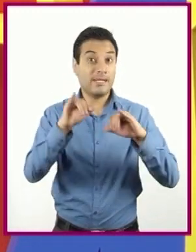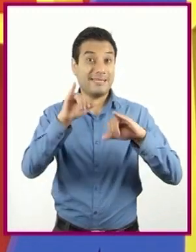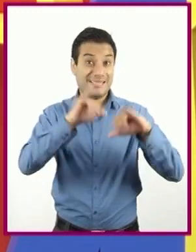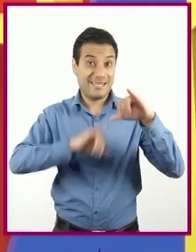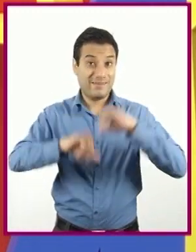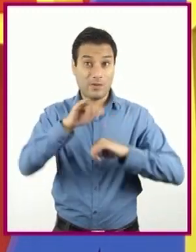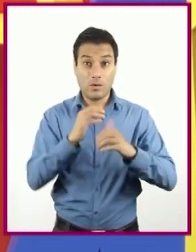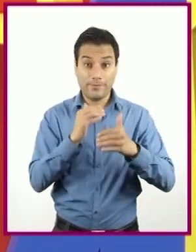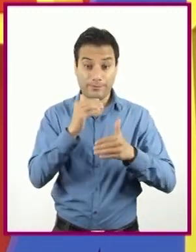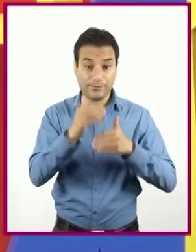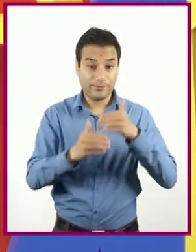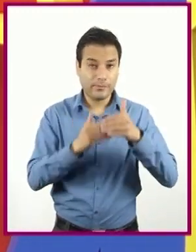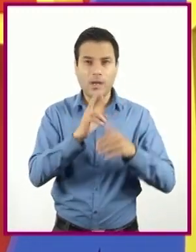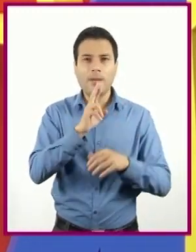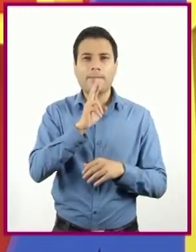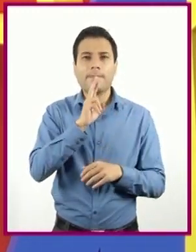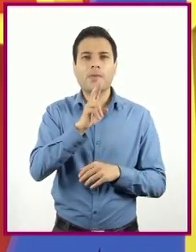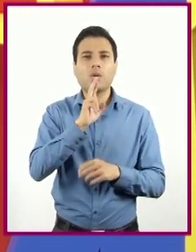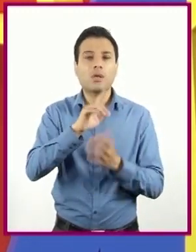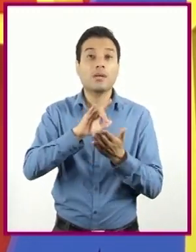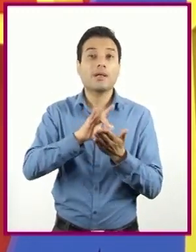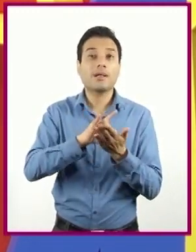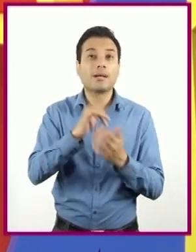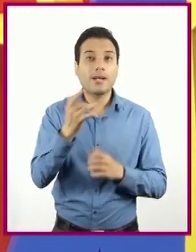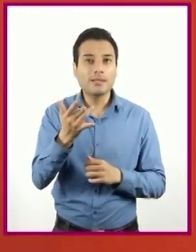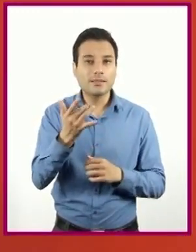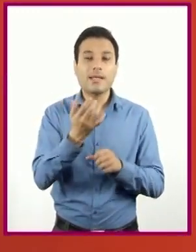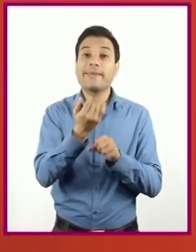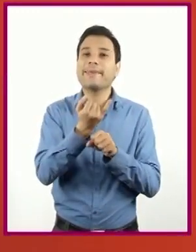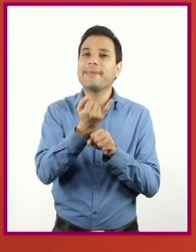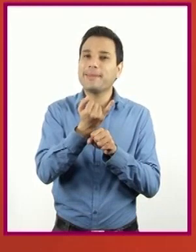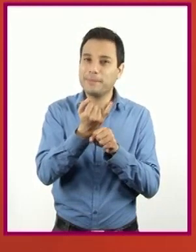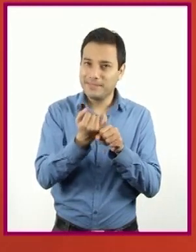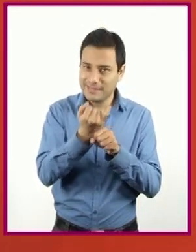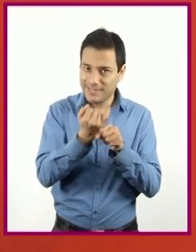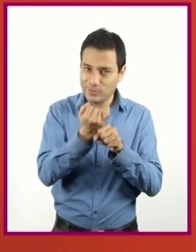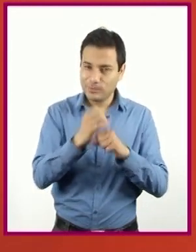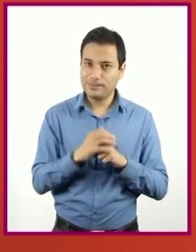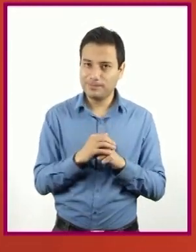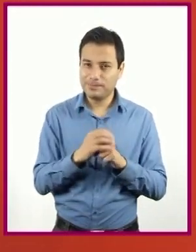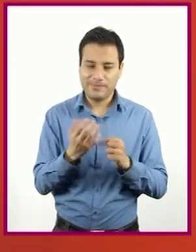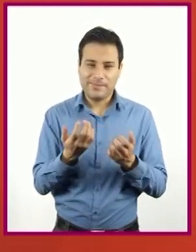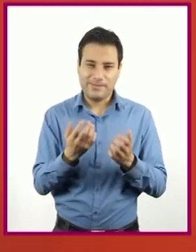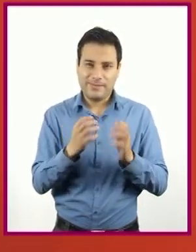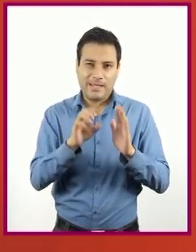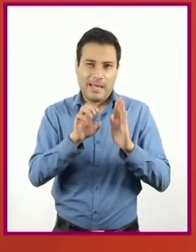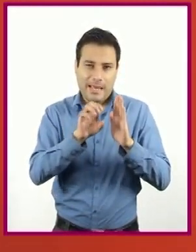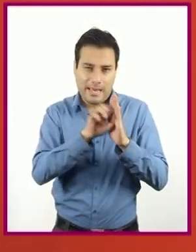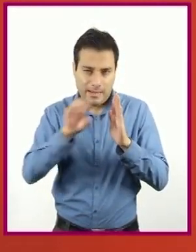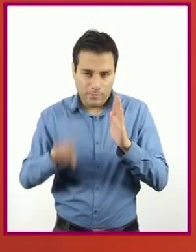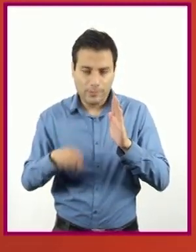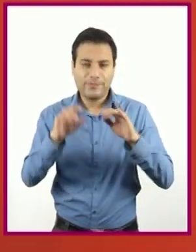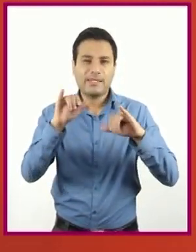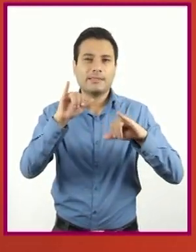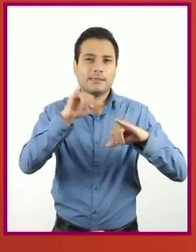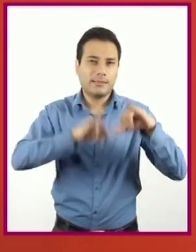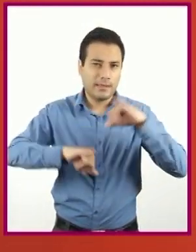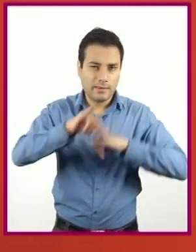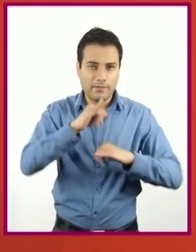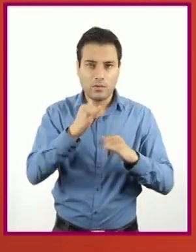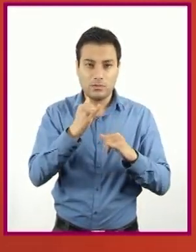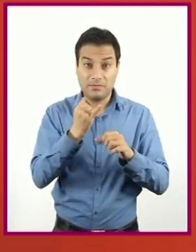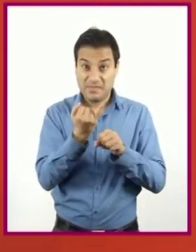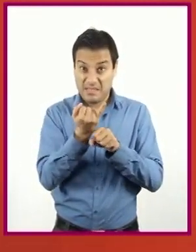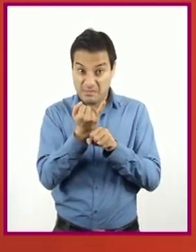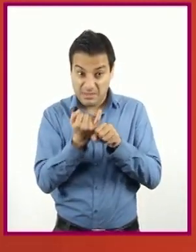el resultado de las investigaciones que anteceden a un informe. Si los científicos e inventores no hubieran dejado registro alguno